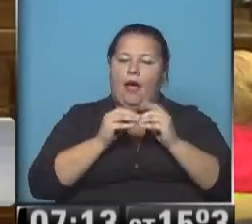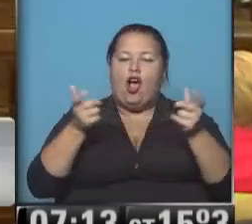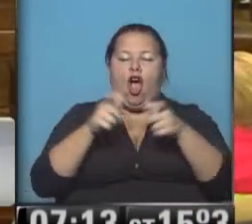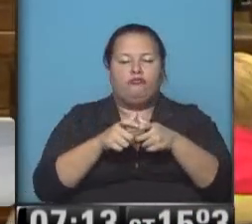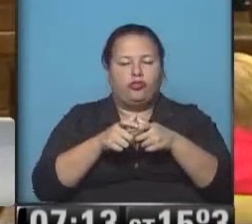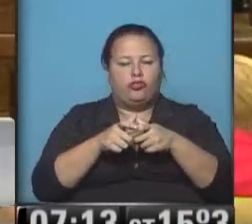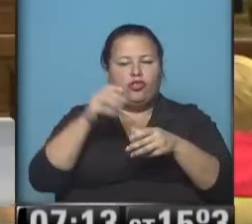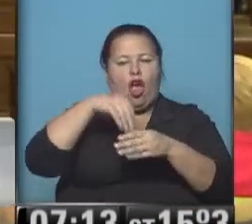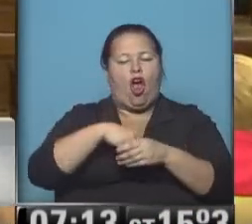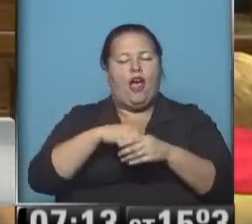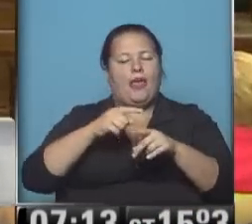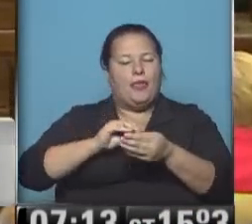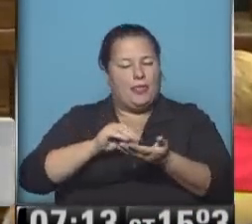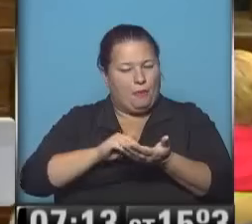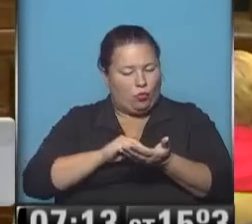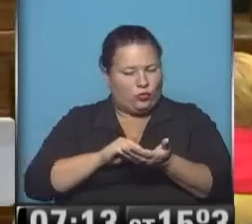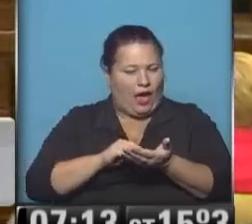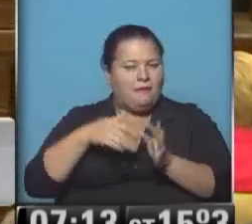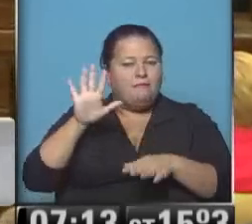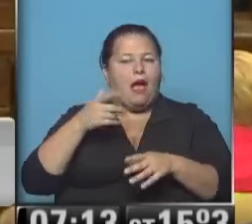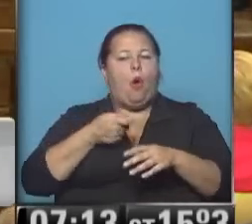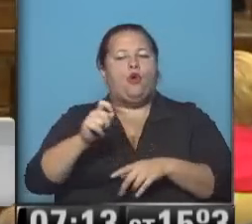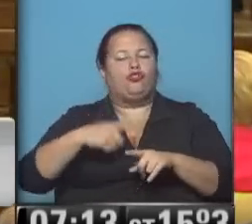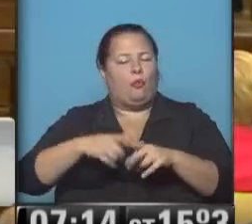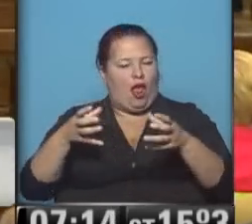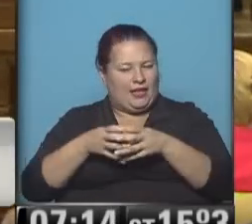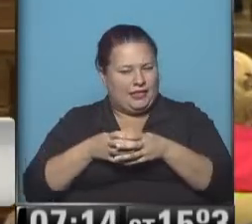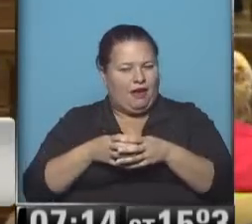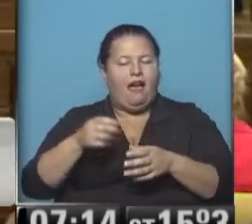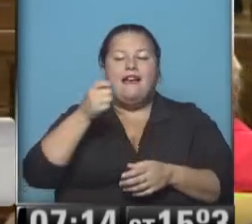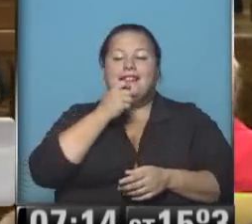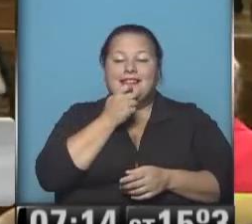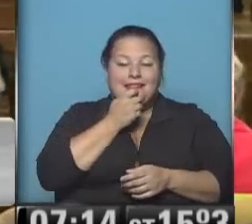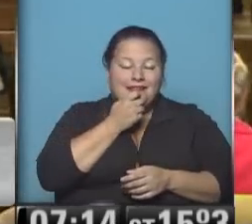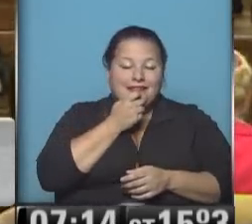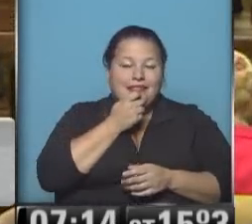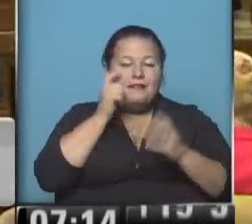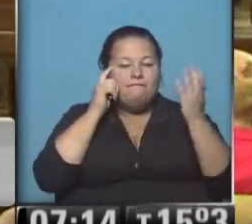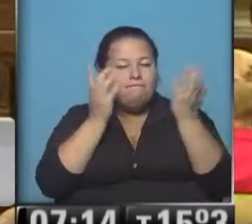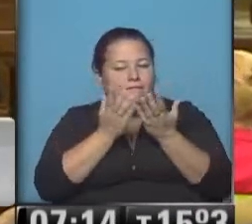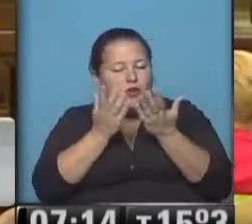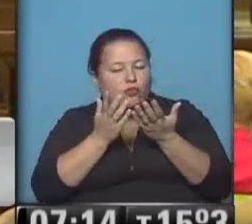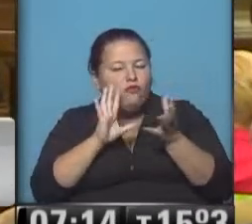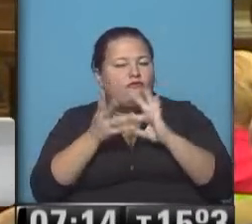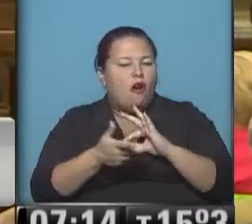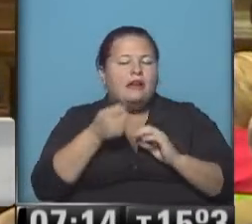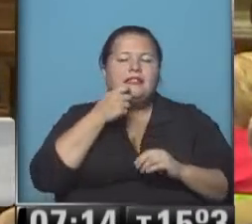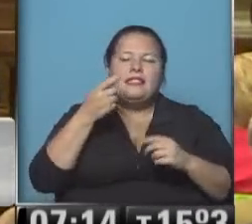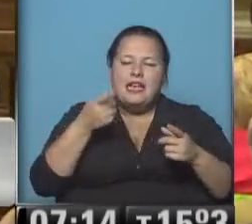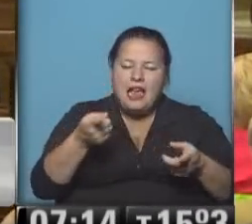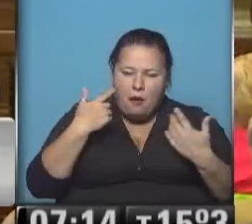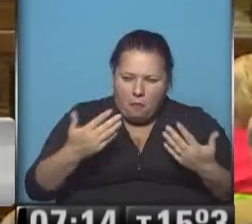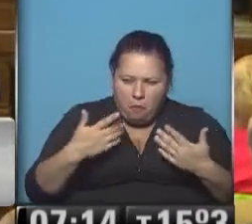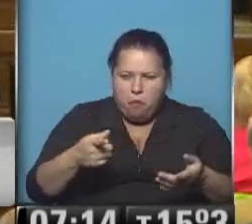comisión de la Cámara de Diputados, particular la de juicio político, si se lo estudia de alguna manera, saber si está